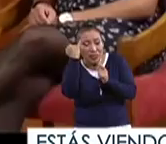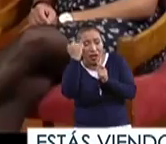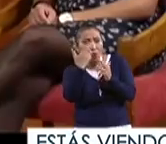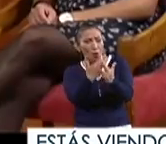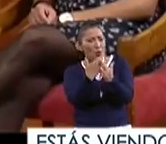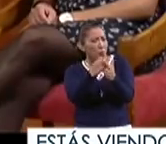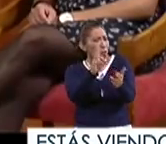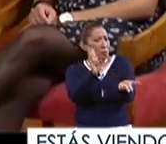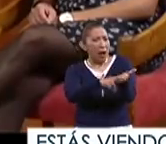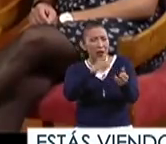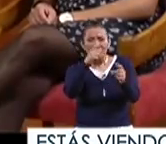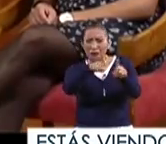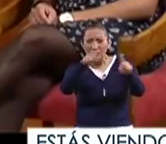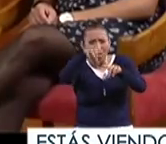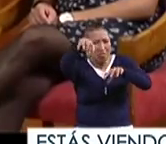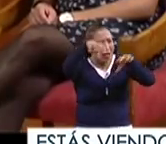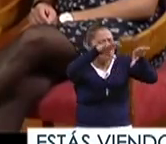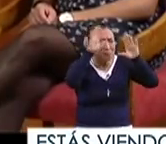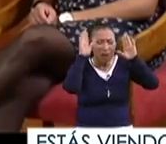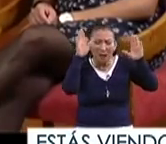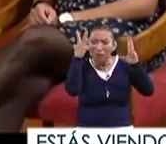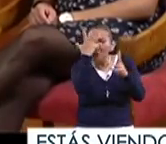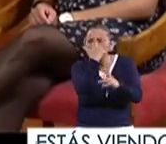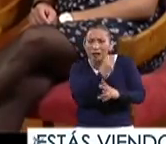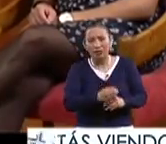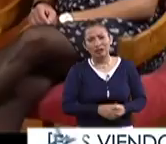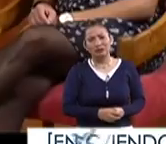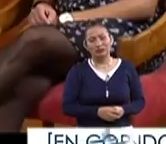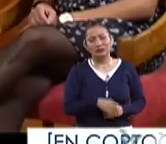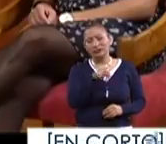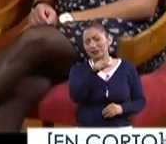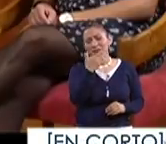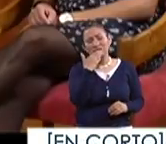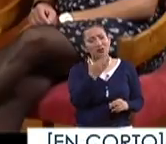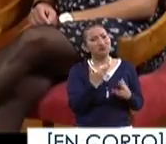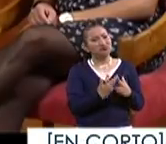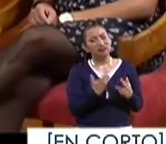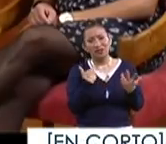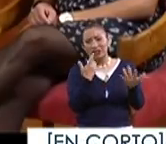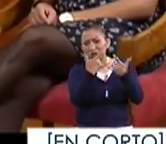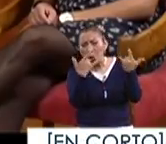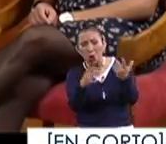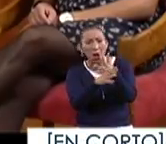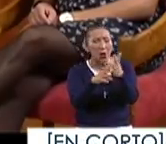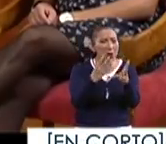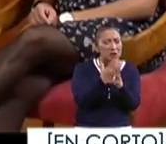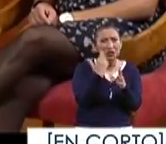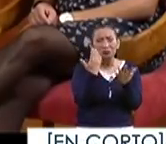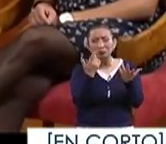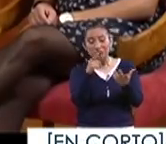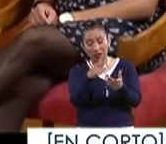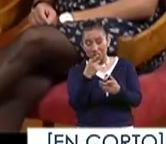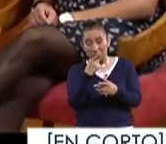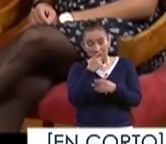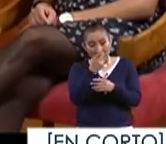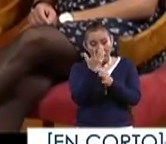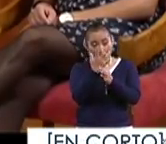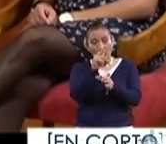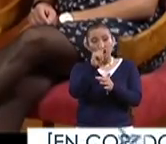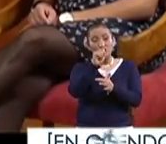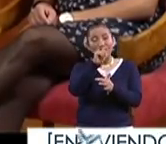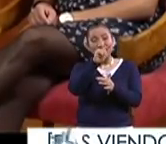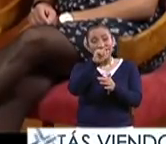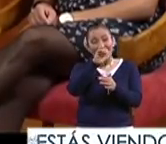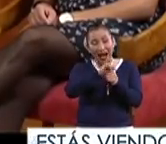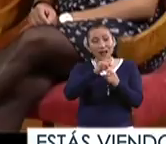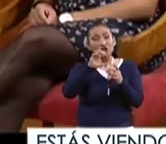tan ricas, extraordinarias, extraordinariamente ricas. Entonces, puedo hablar de los toltecas,